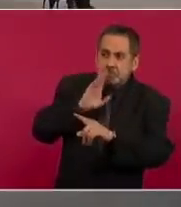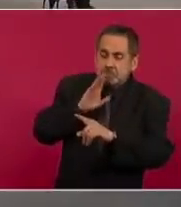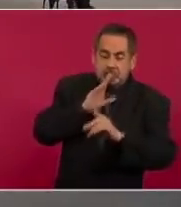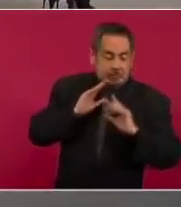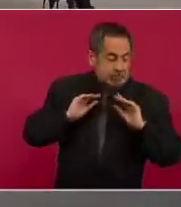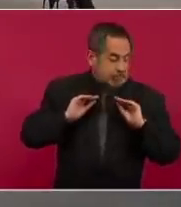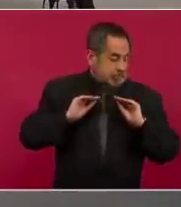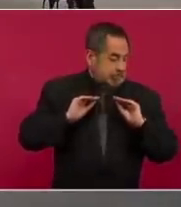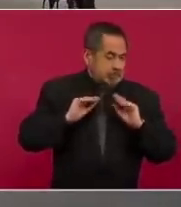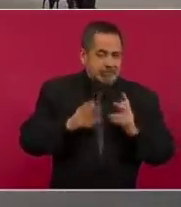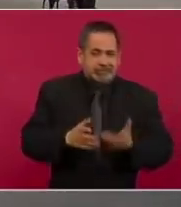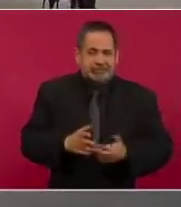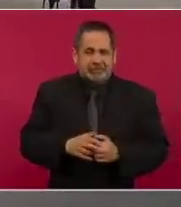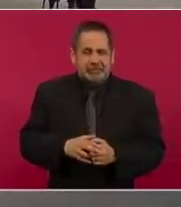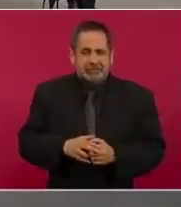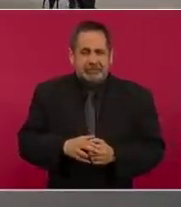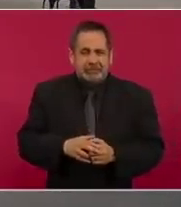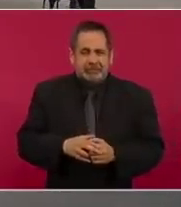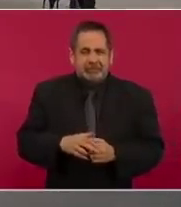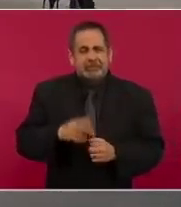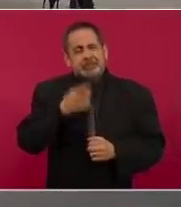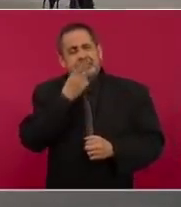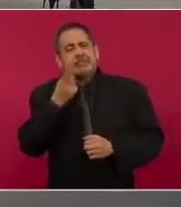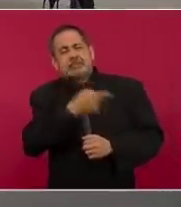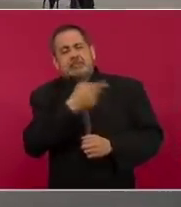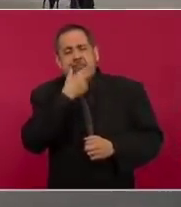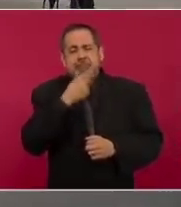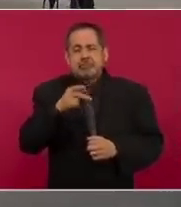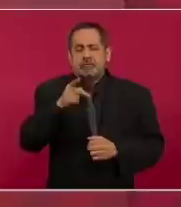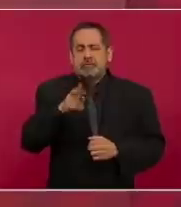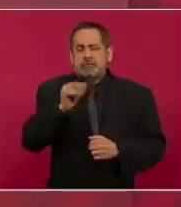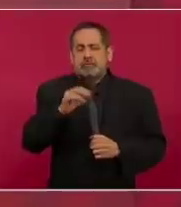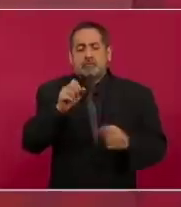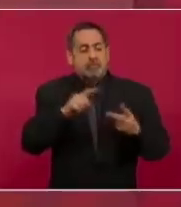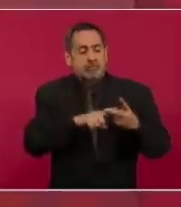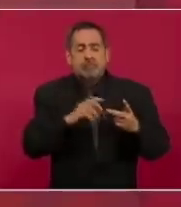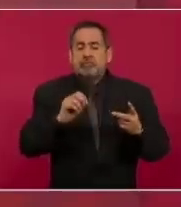O sea, ¿qué dijo Krause de eso? ¿Qué dijo Aguilar Camín?